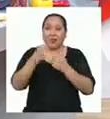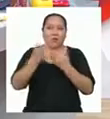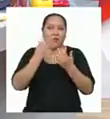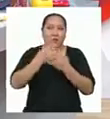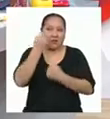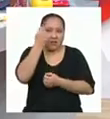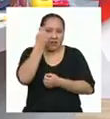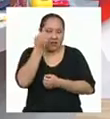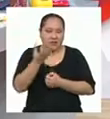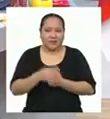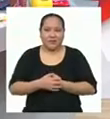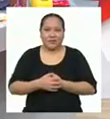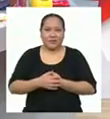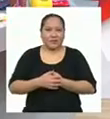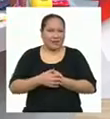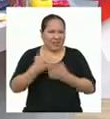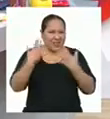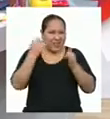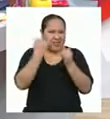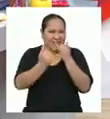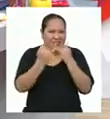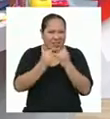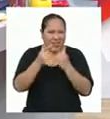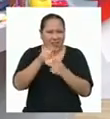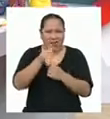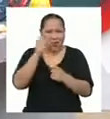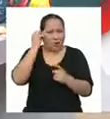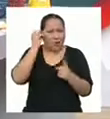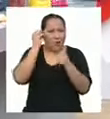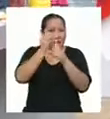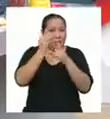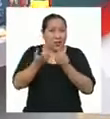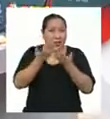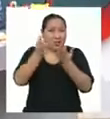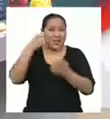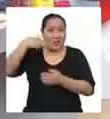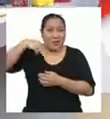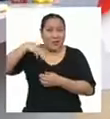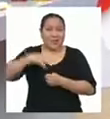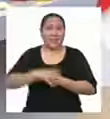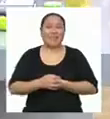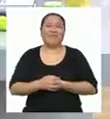todos. ¿Cumplieron con el último reto que les dejé el martes?